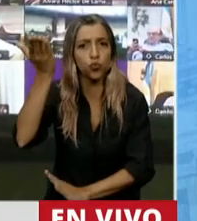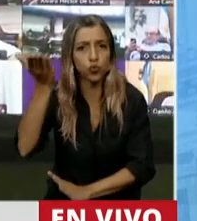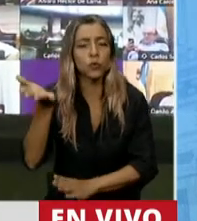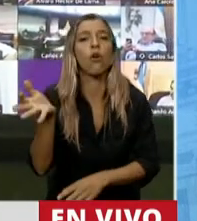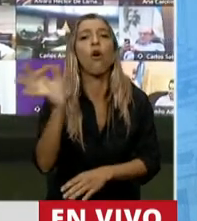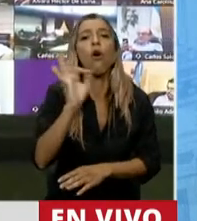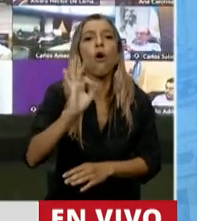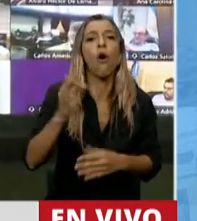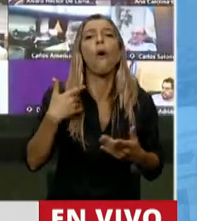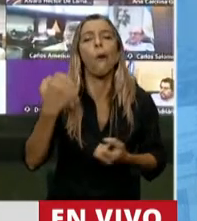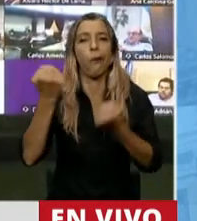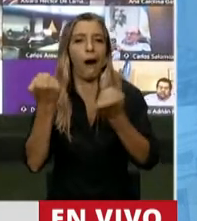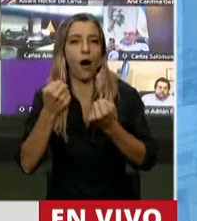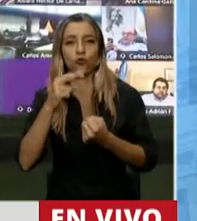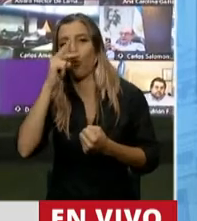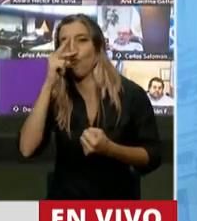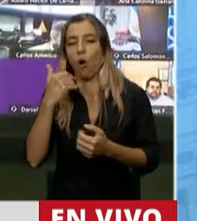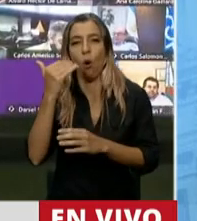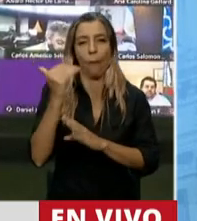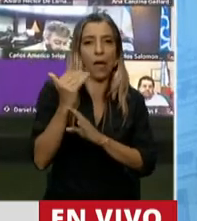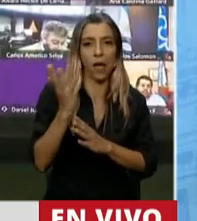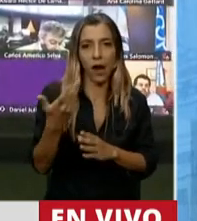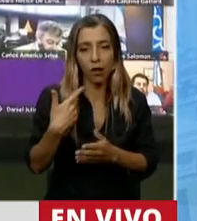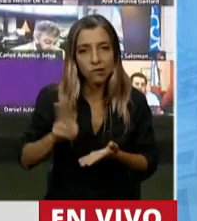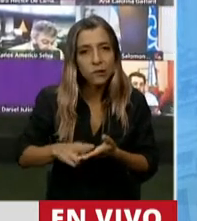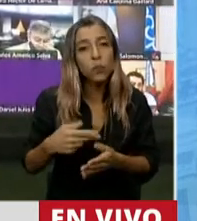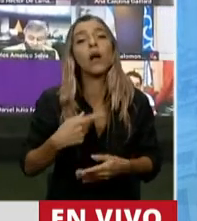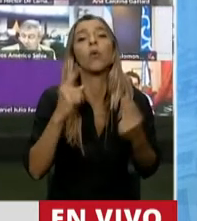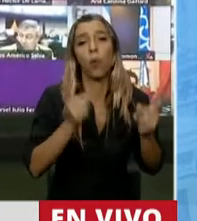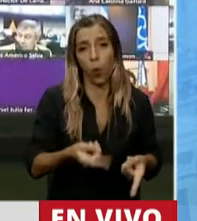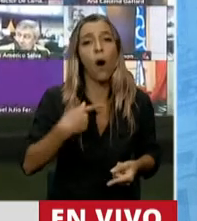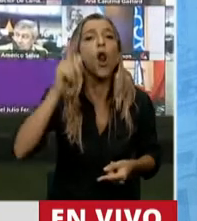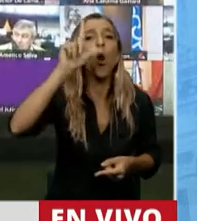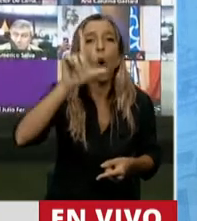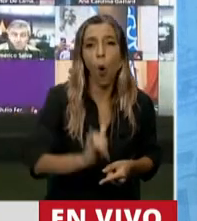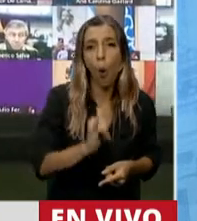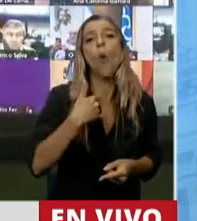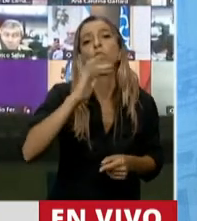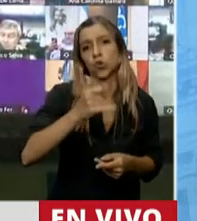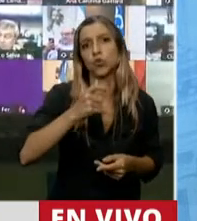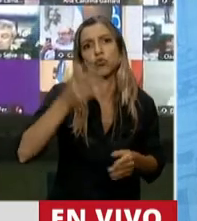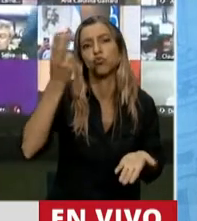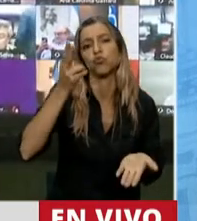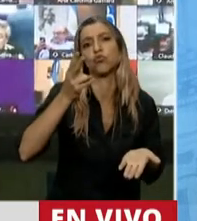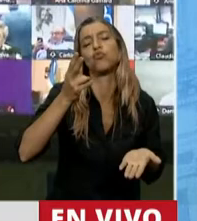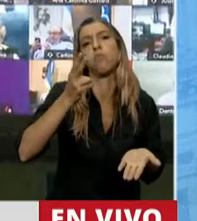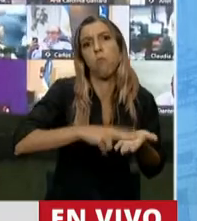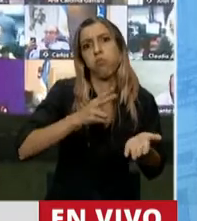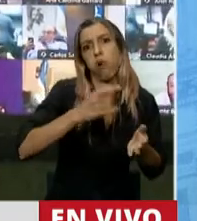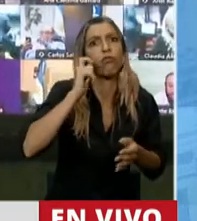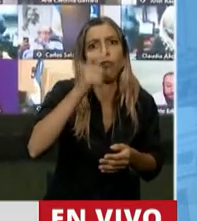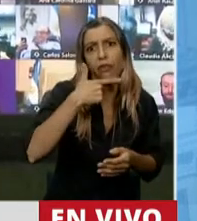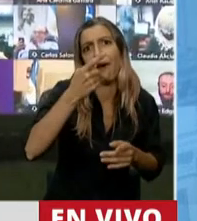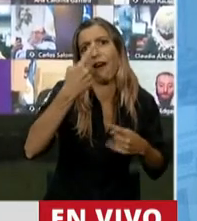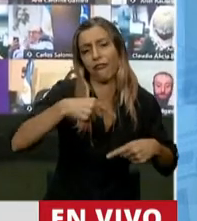lujo, mientras aumentaban un 3.000% la boleta de la luz, un 2.500% la boleta del gas, hoy